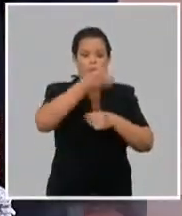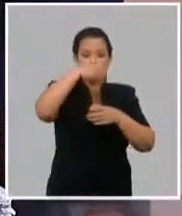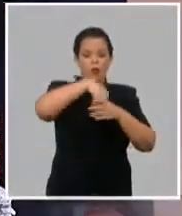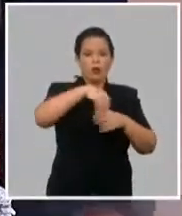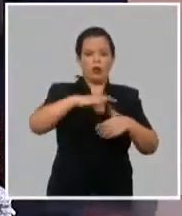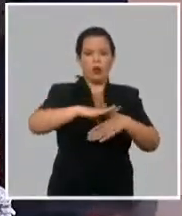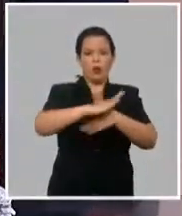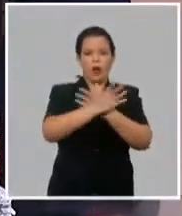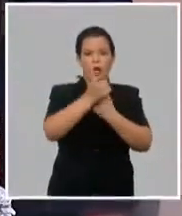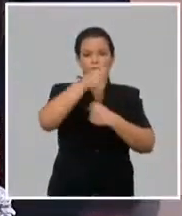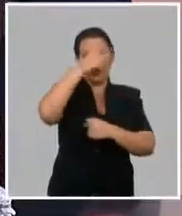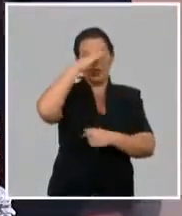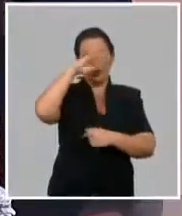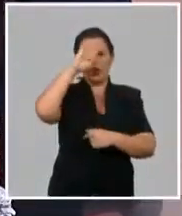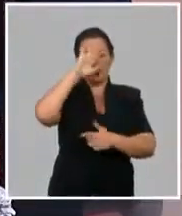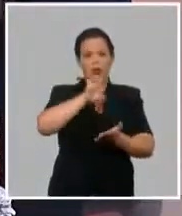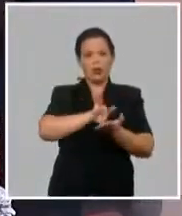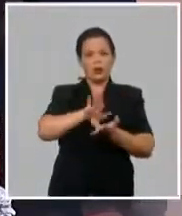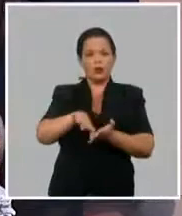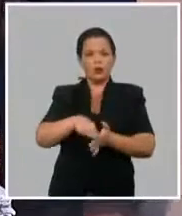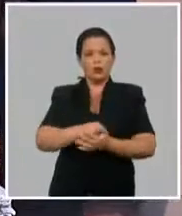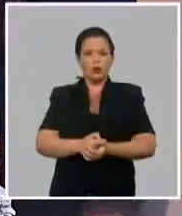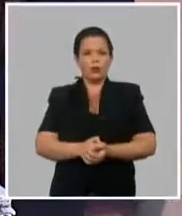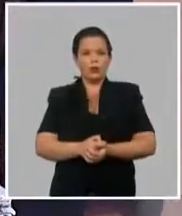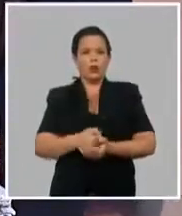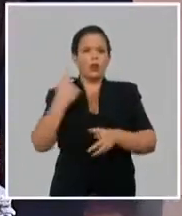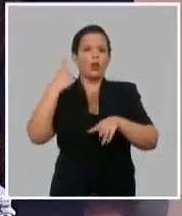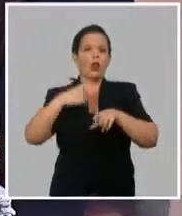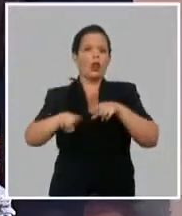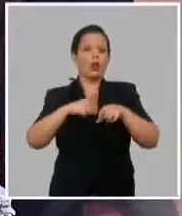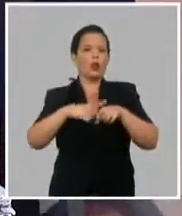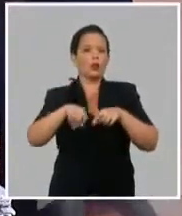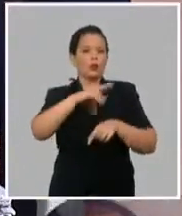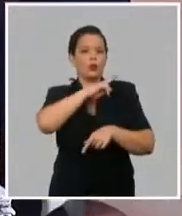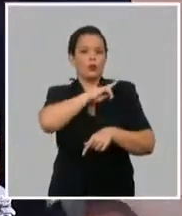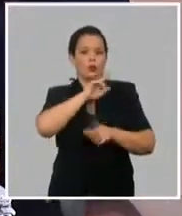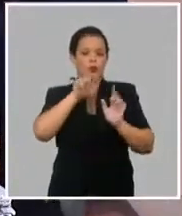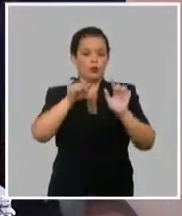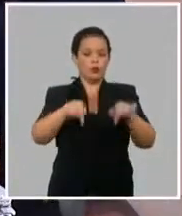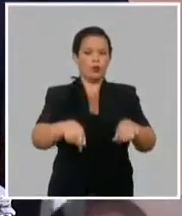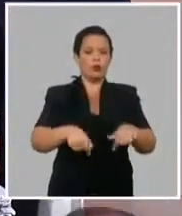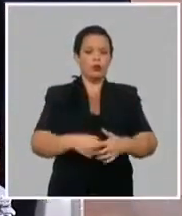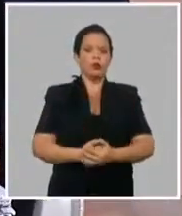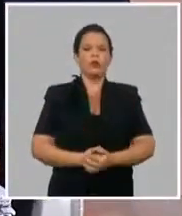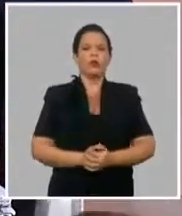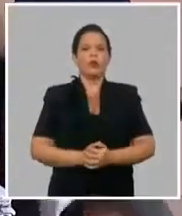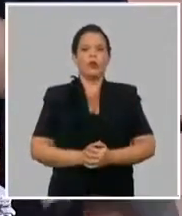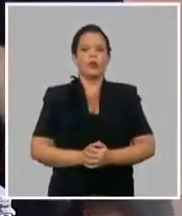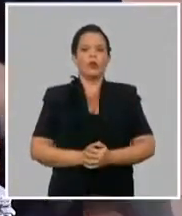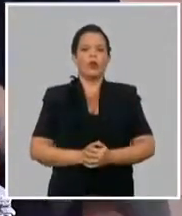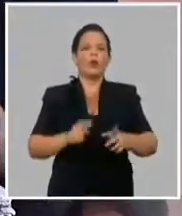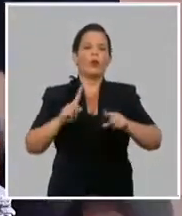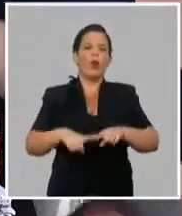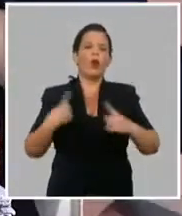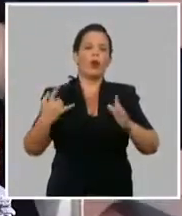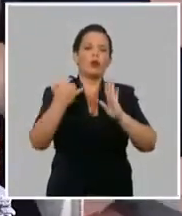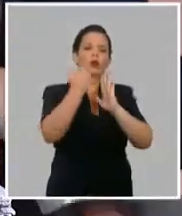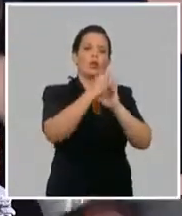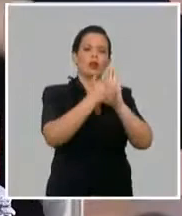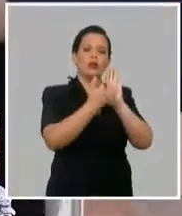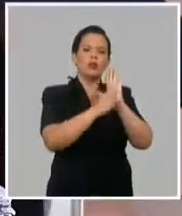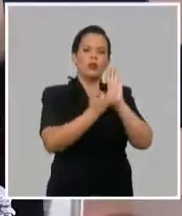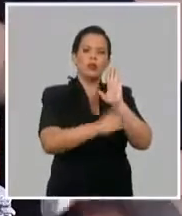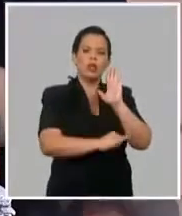expulsión de nuestros diplomáticos también arbitrariamente de los eeuu que sobre la base de